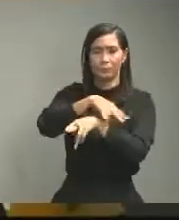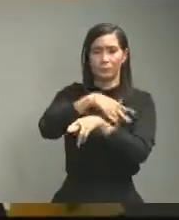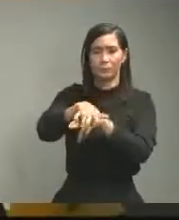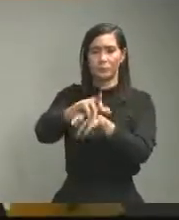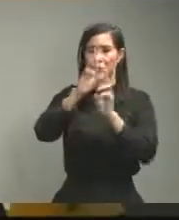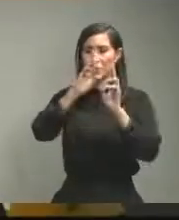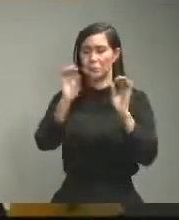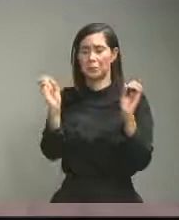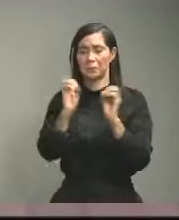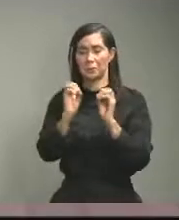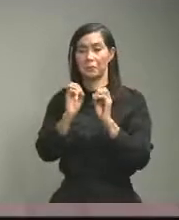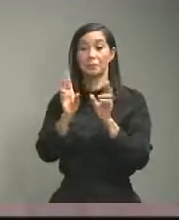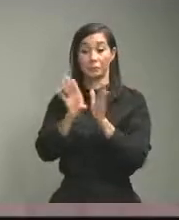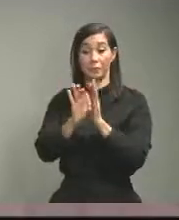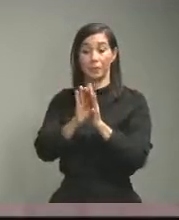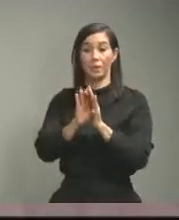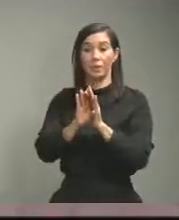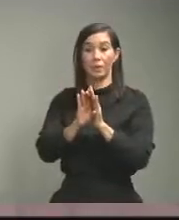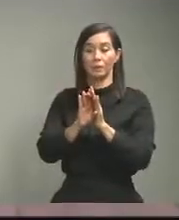de